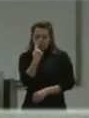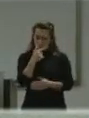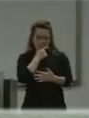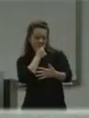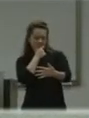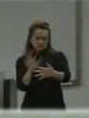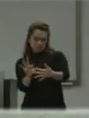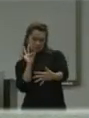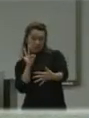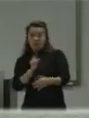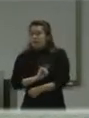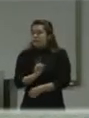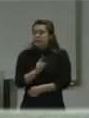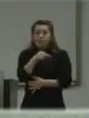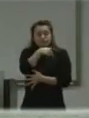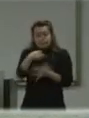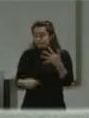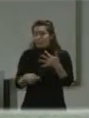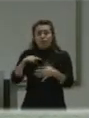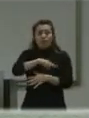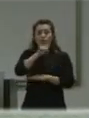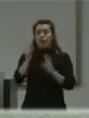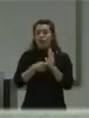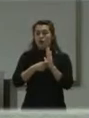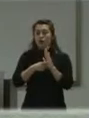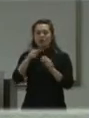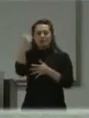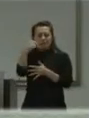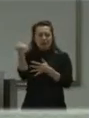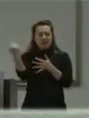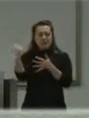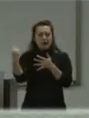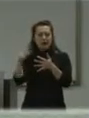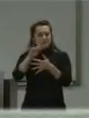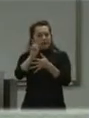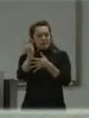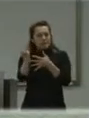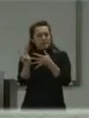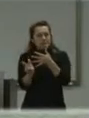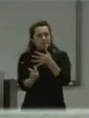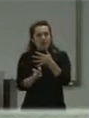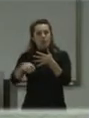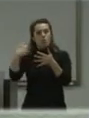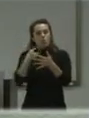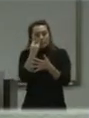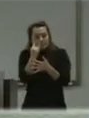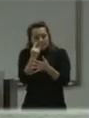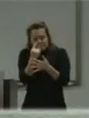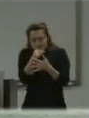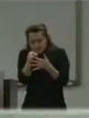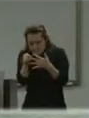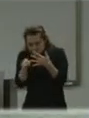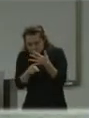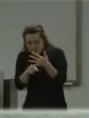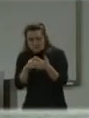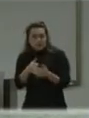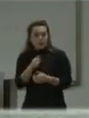solamente porque durante todos los demás se vieron cosas muy interesantes pero